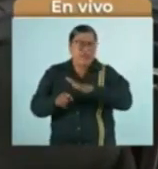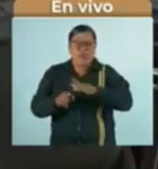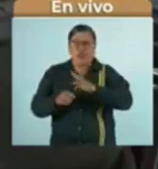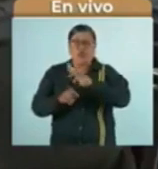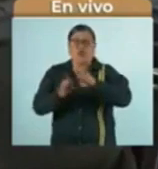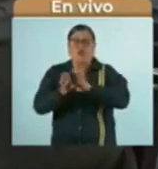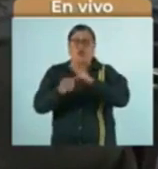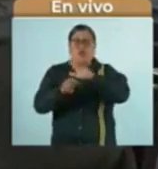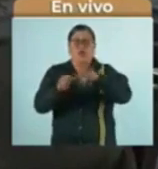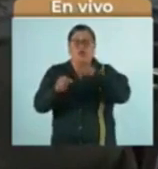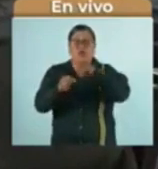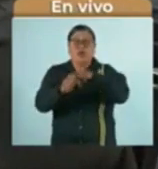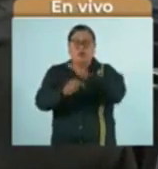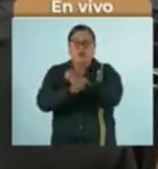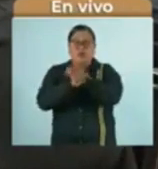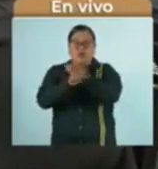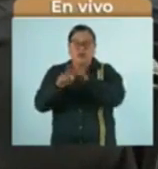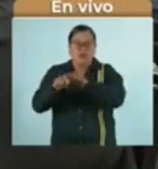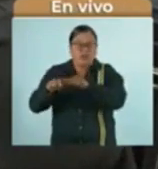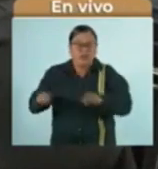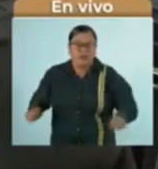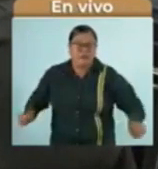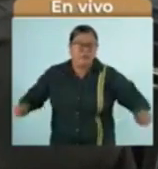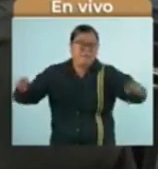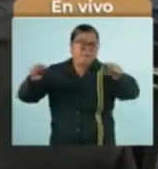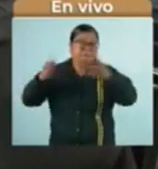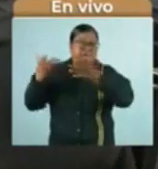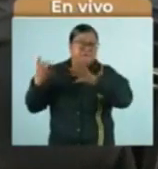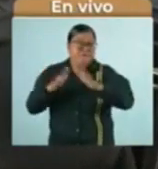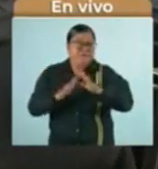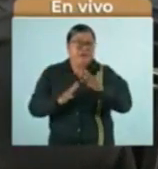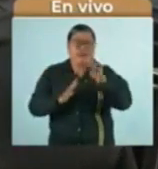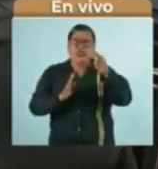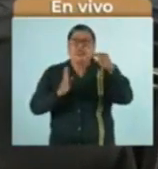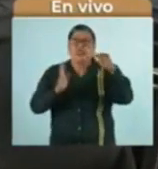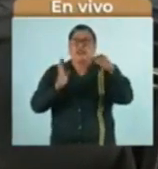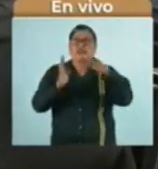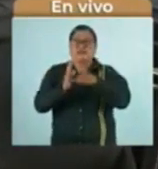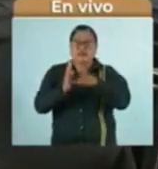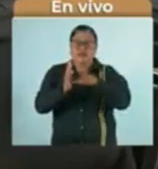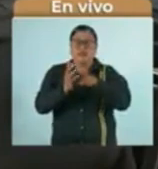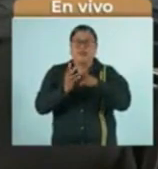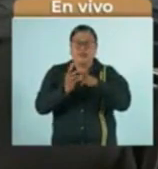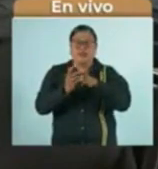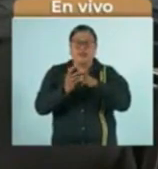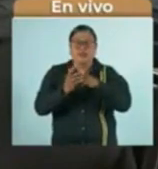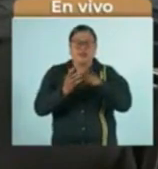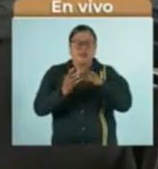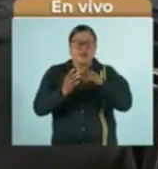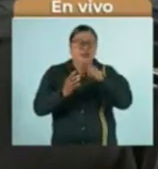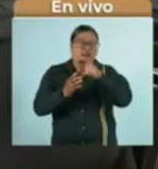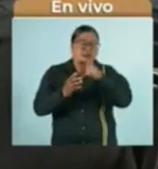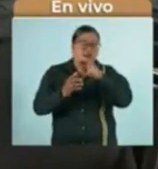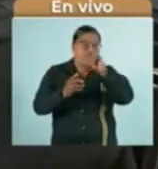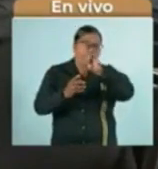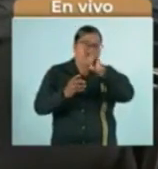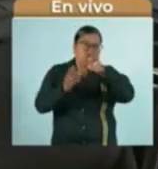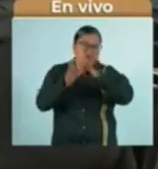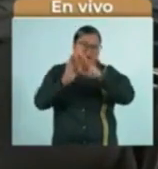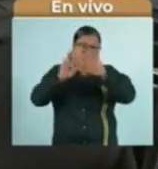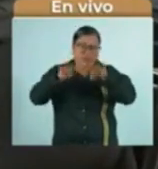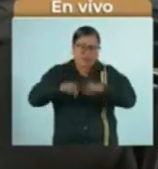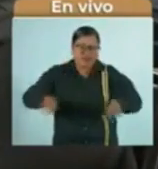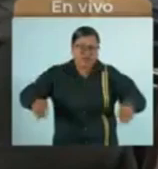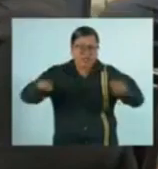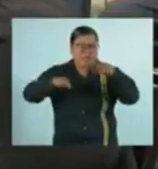natural protegida ahí, aproximadamente de unas 3.000 hectáreas. Nos pueda contar, ellos, bueno, argumentan que,